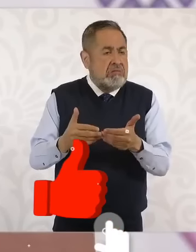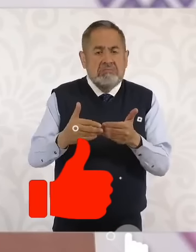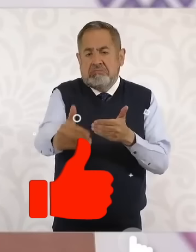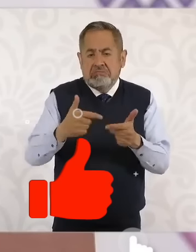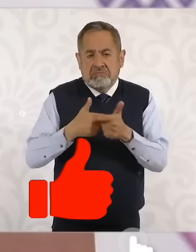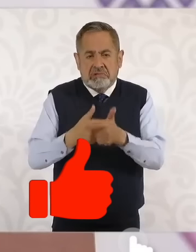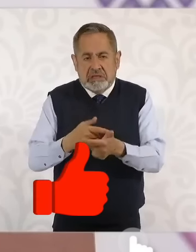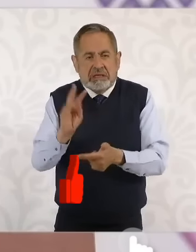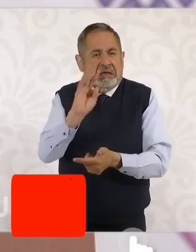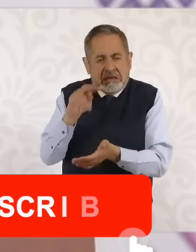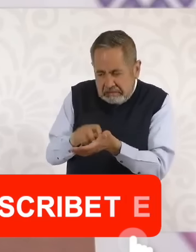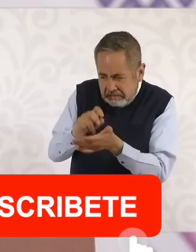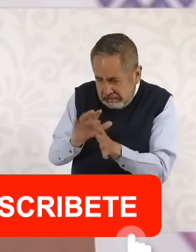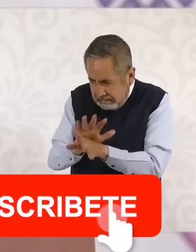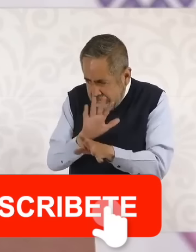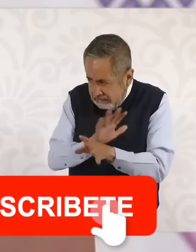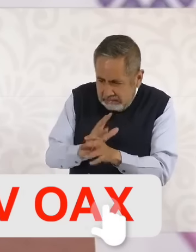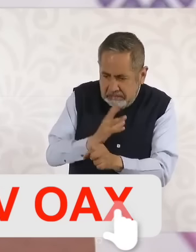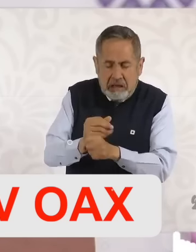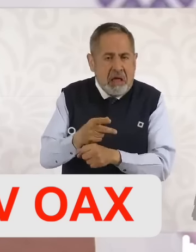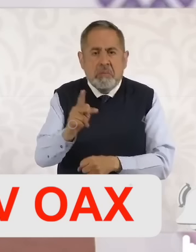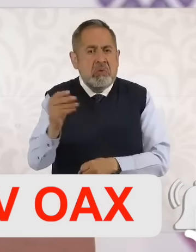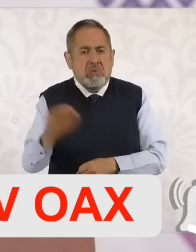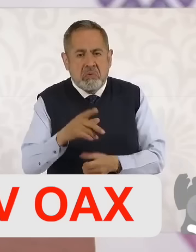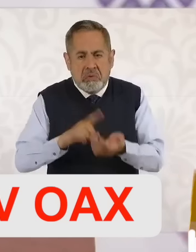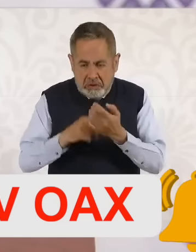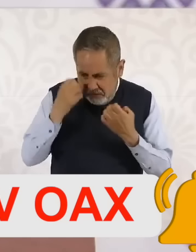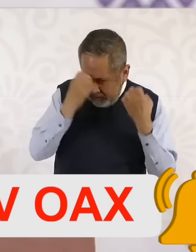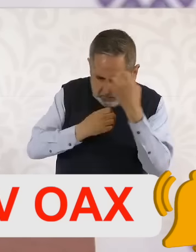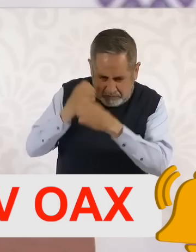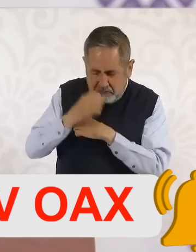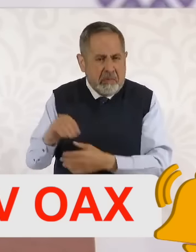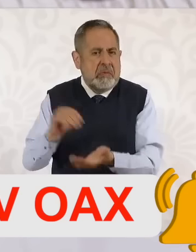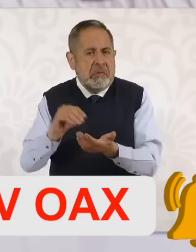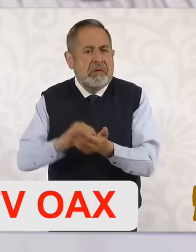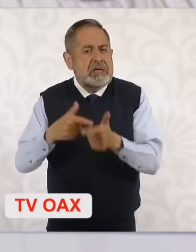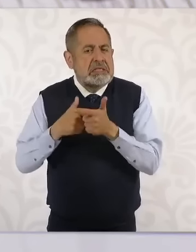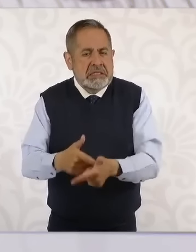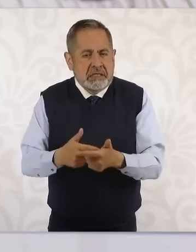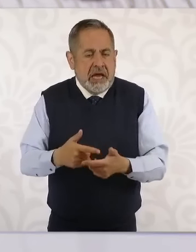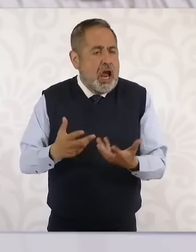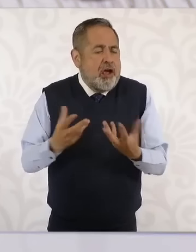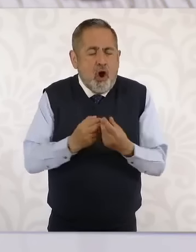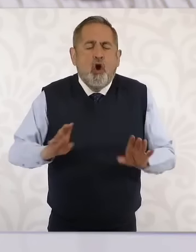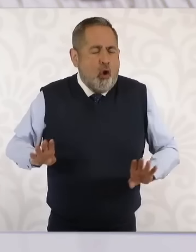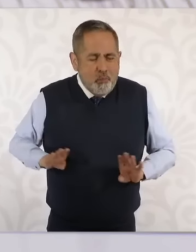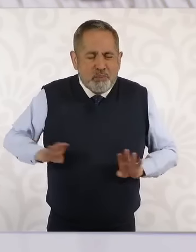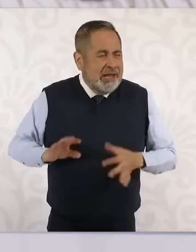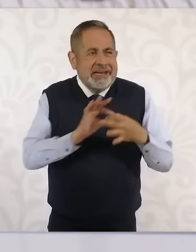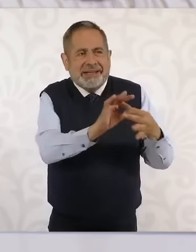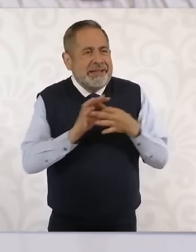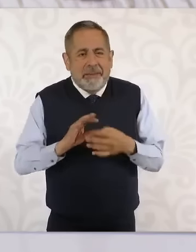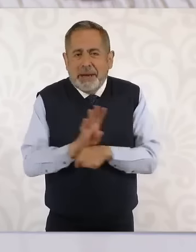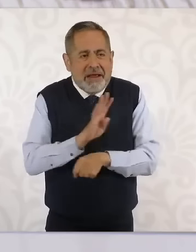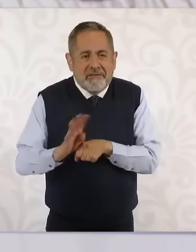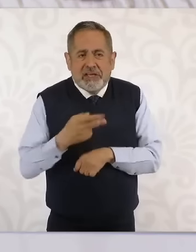lo mejor hay algunos cambios, pero finalmente en la revisión se va a conservar porque es de beneficio mutuo.